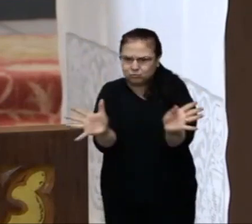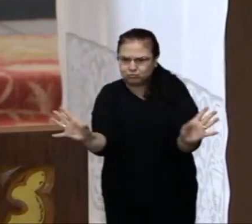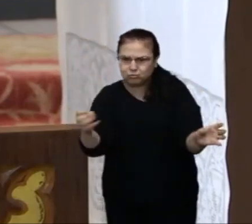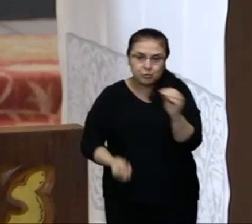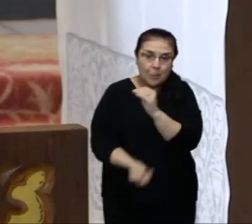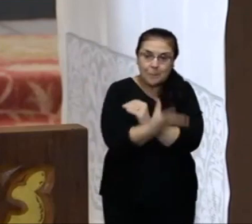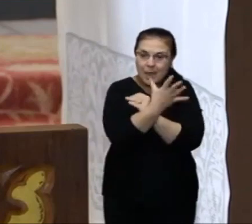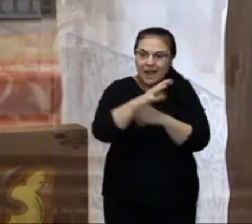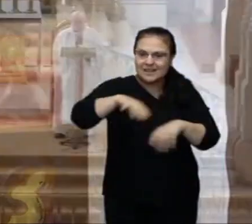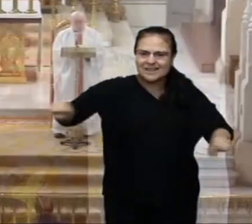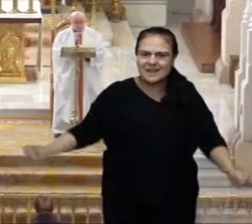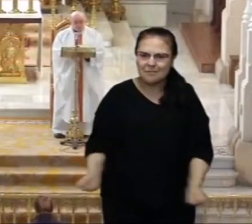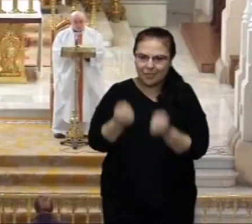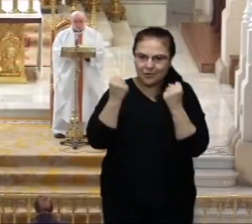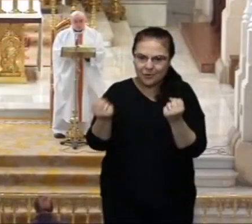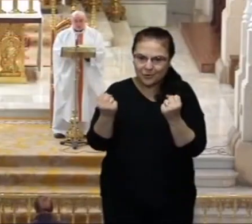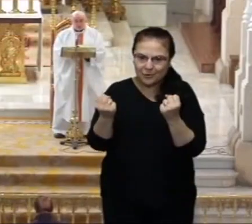Salvador.